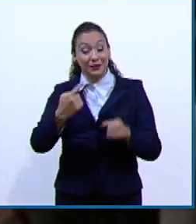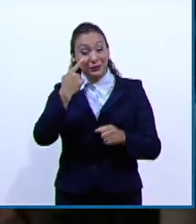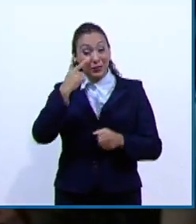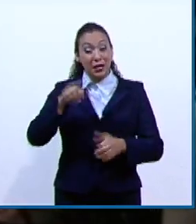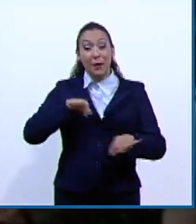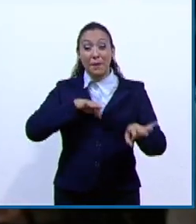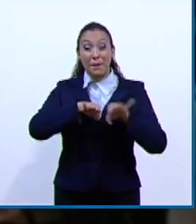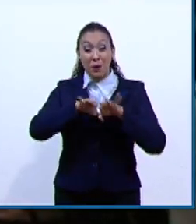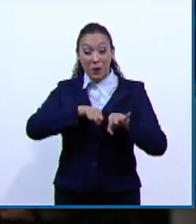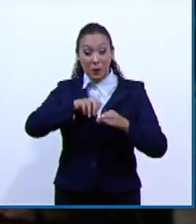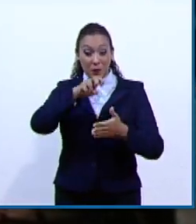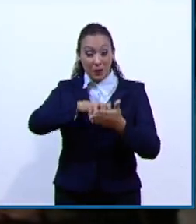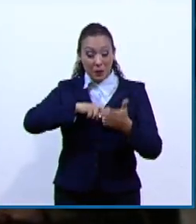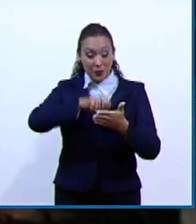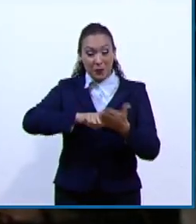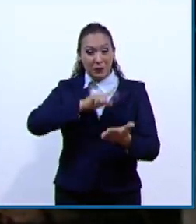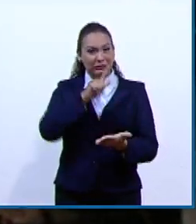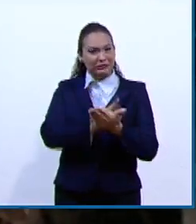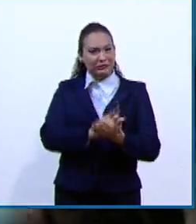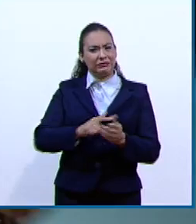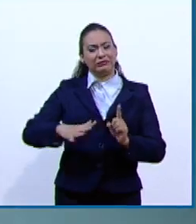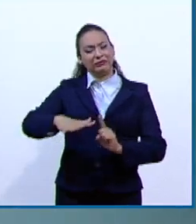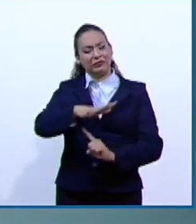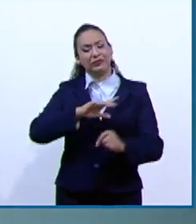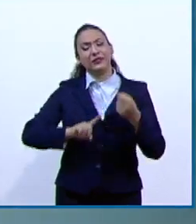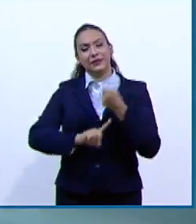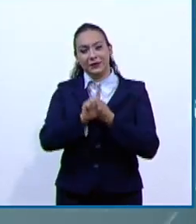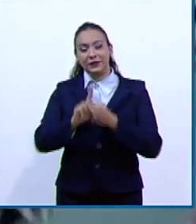reforma judicial en esta materia.